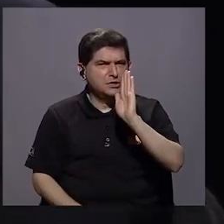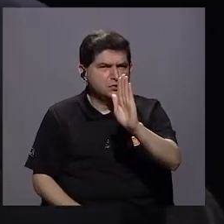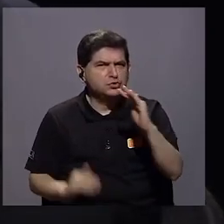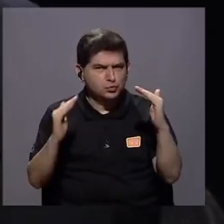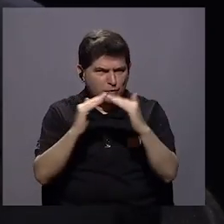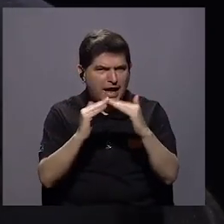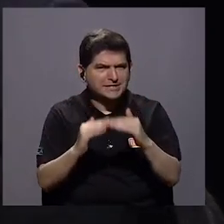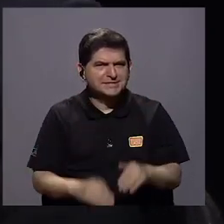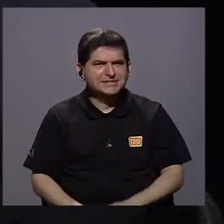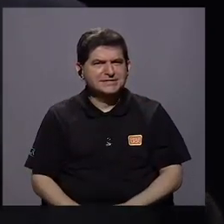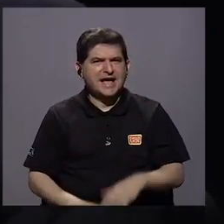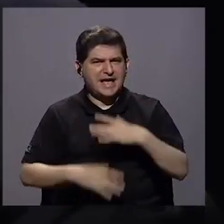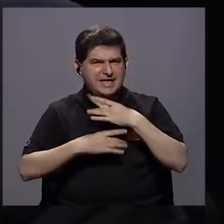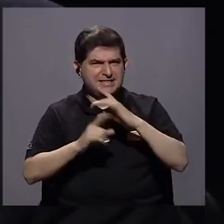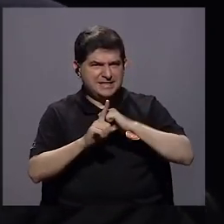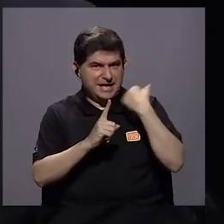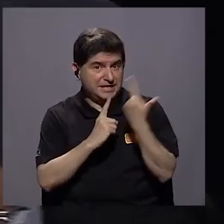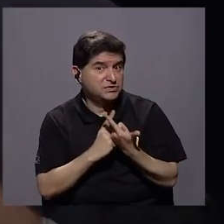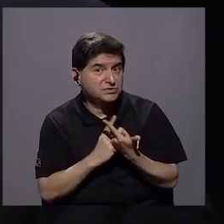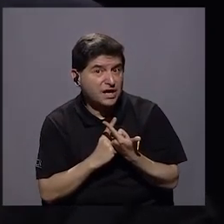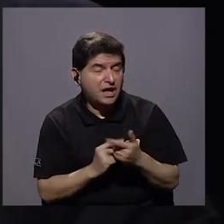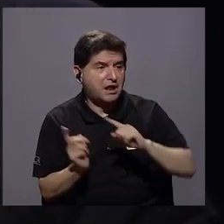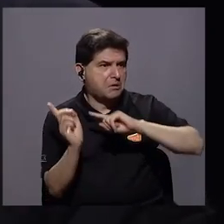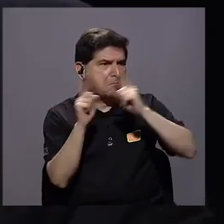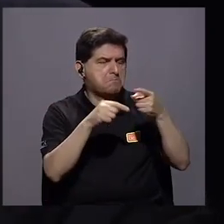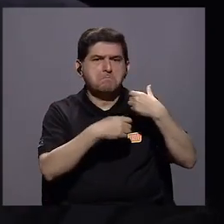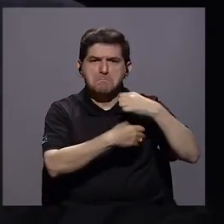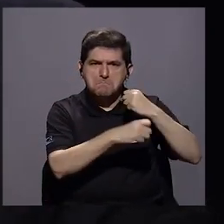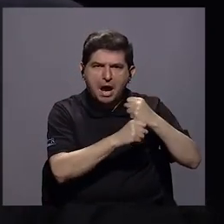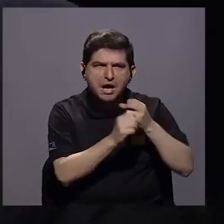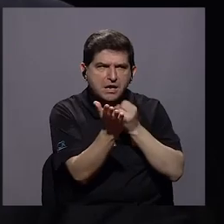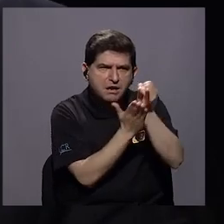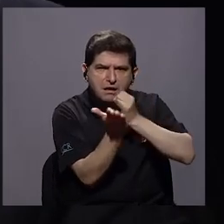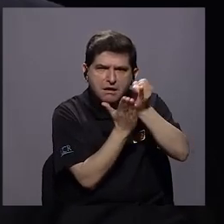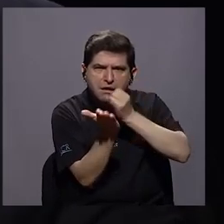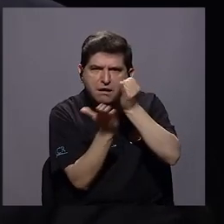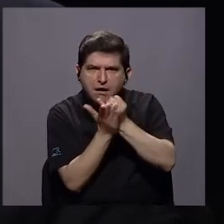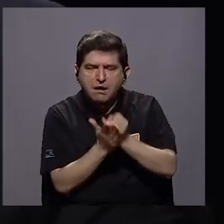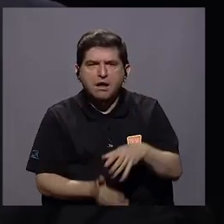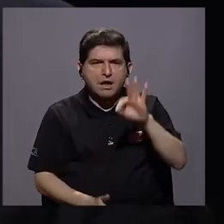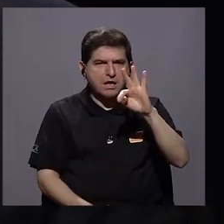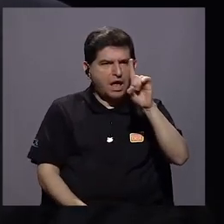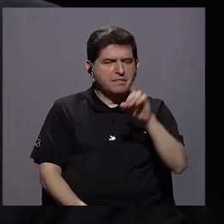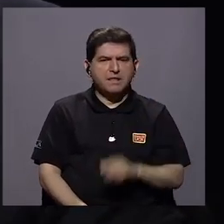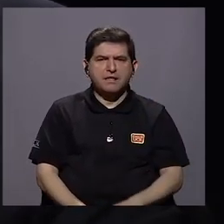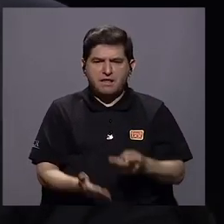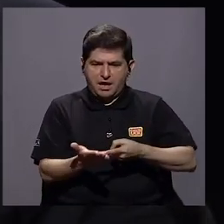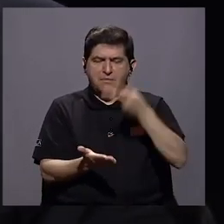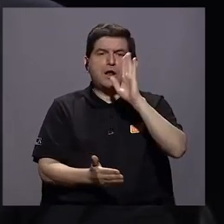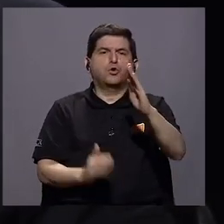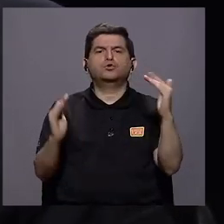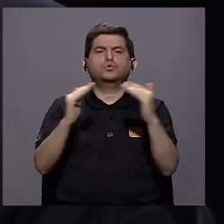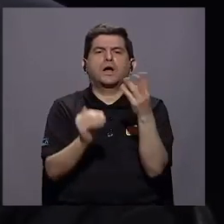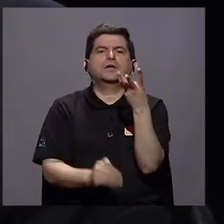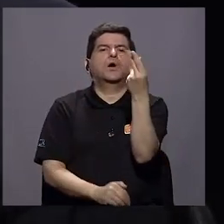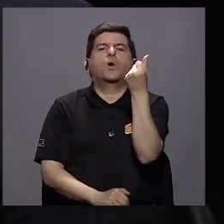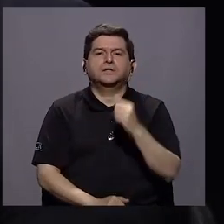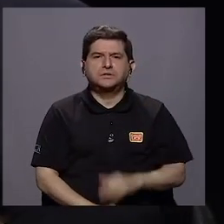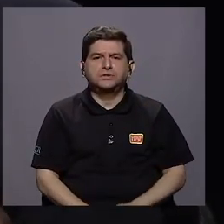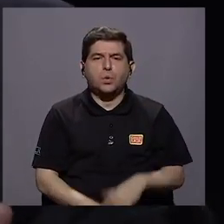social y que vean a ver. Vayan a las municipalidades a investigar y a tributación en cuánto están valoradas sus